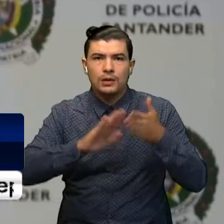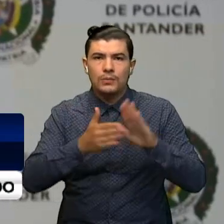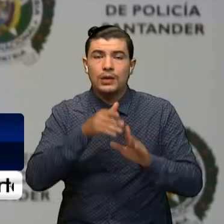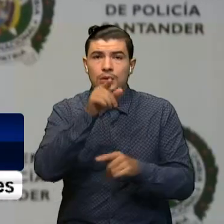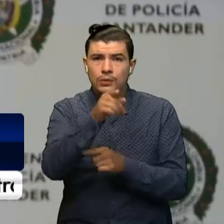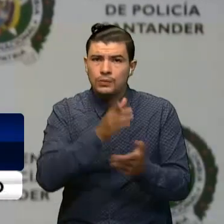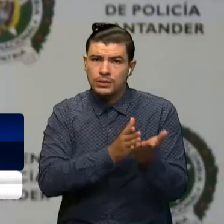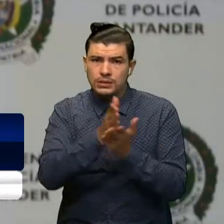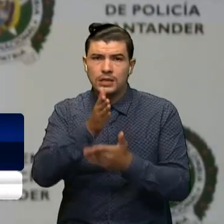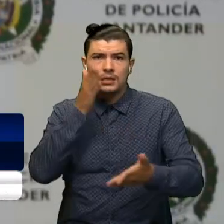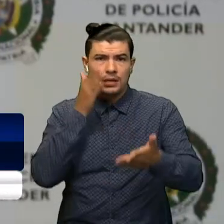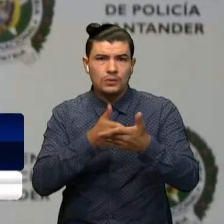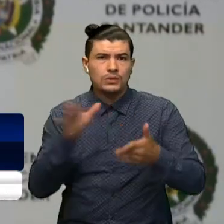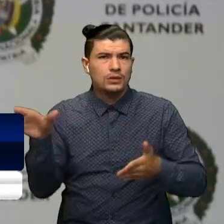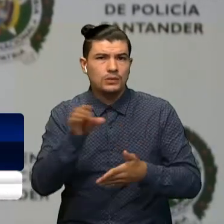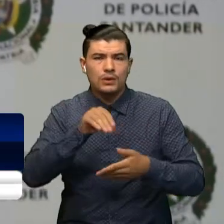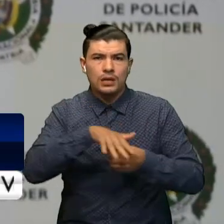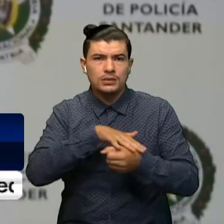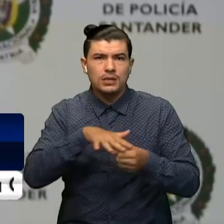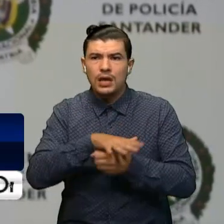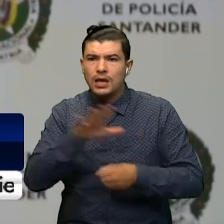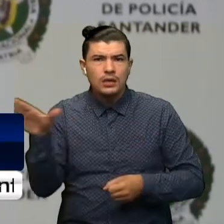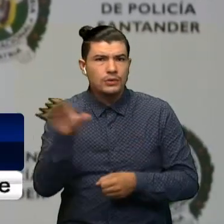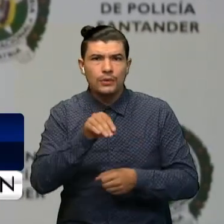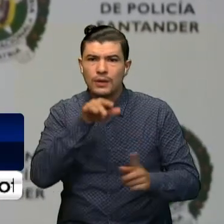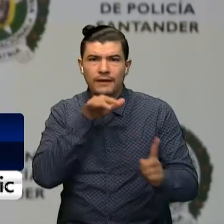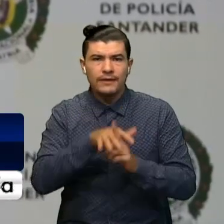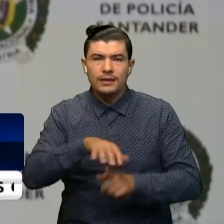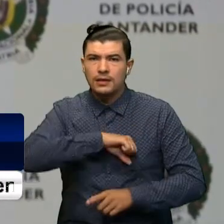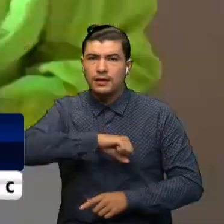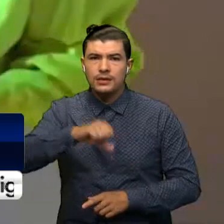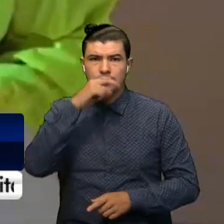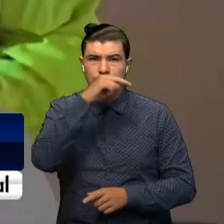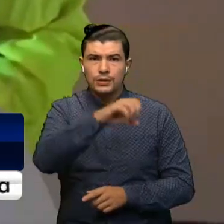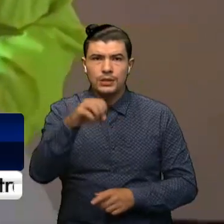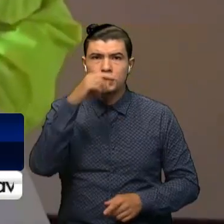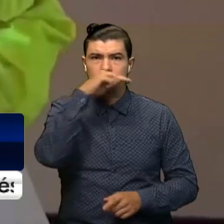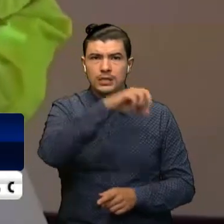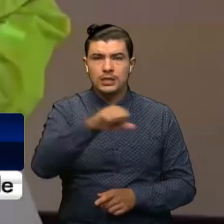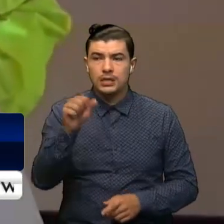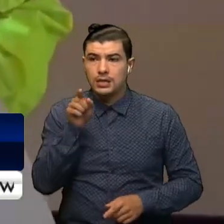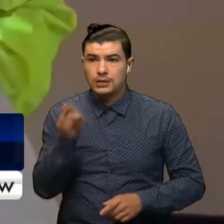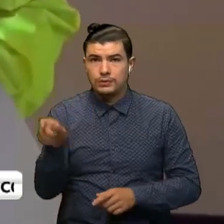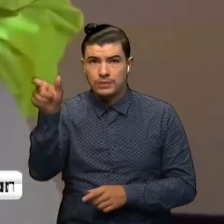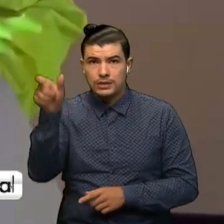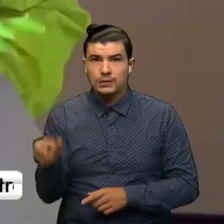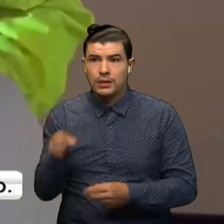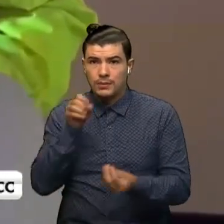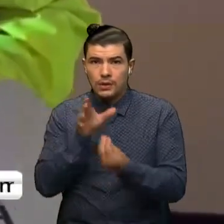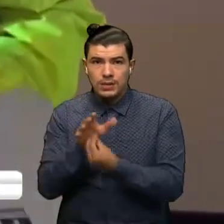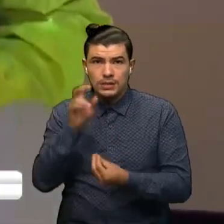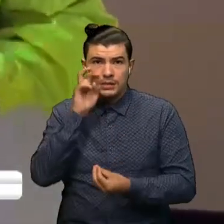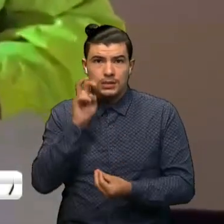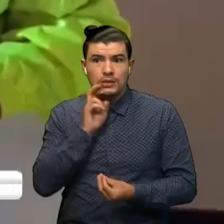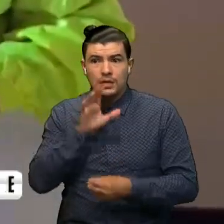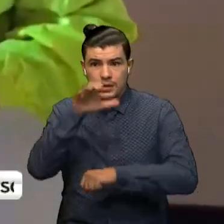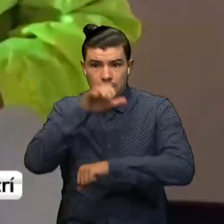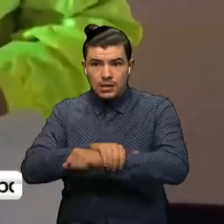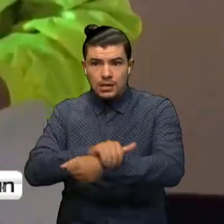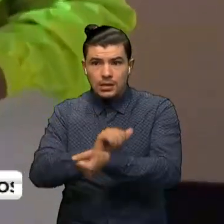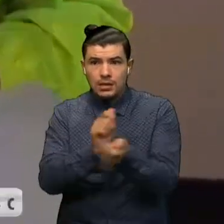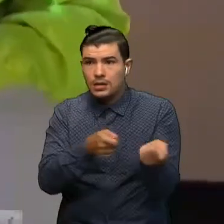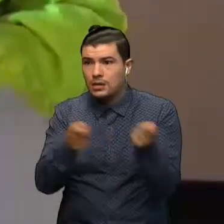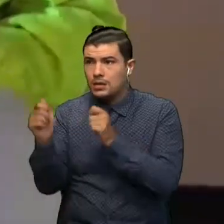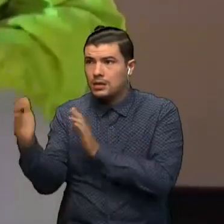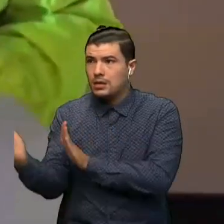los hechos y todo lo que afecten los derechos de nuestros niños niñas y adolescentes el presunto abusador sexual tras su captura fue